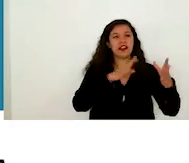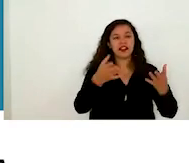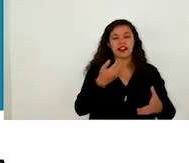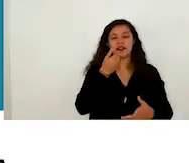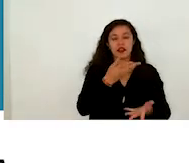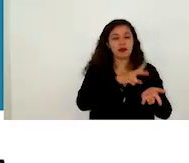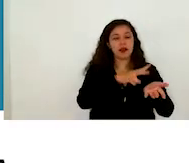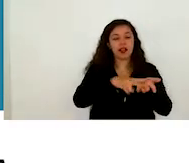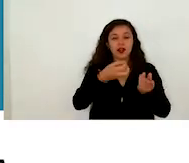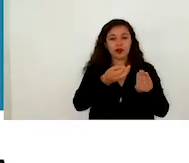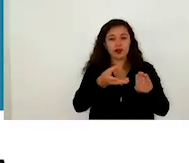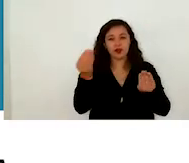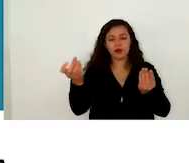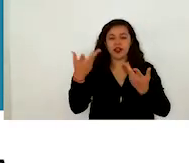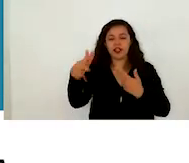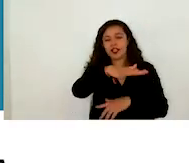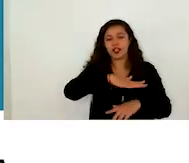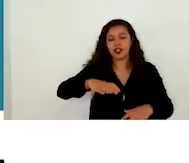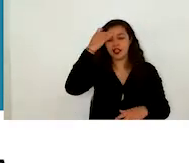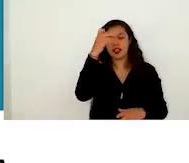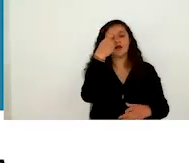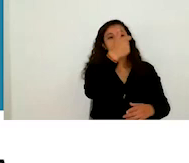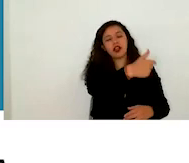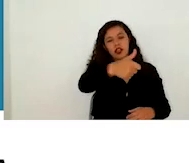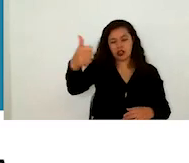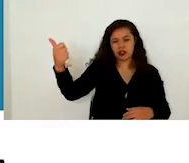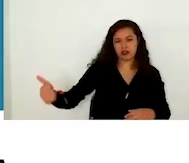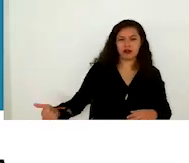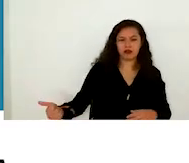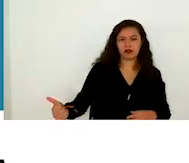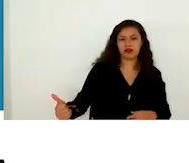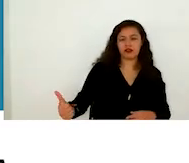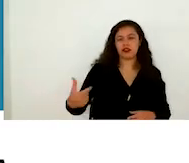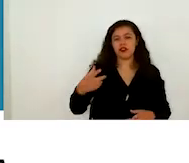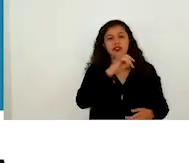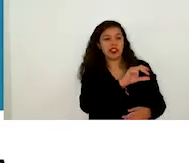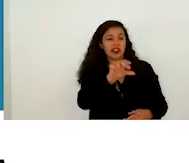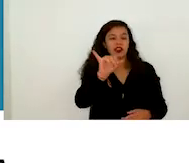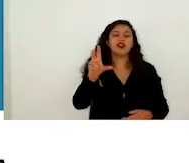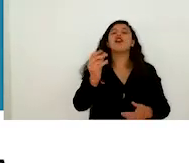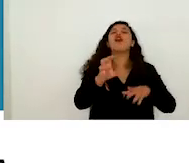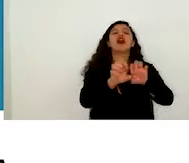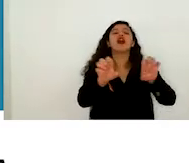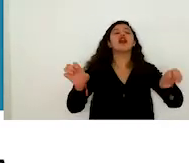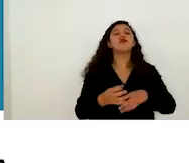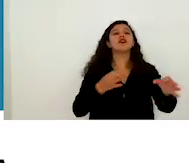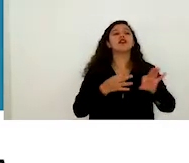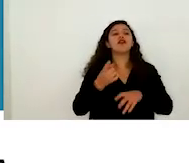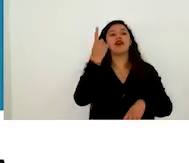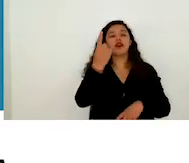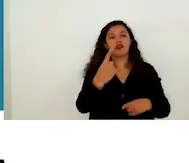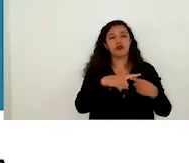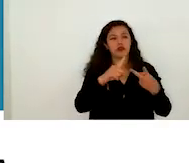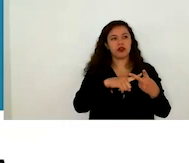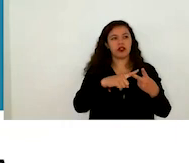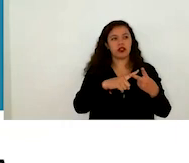este espacio a cada uno de ellos porque vayan con uno con otro por otro no el equipo de trabajo es uno y ese equipo de trabajo me va